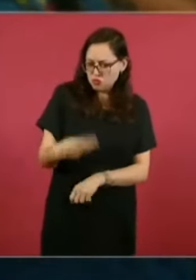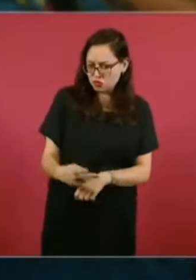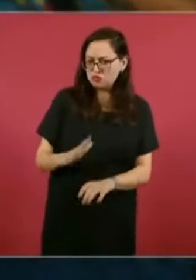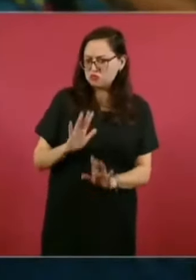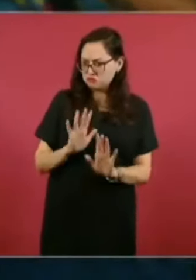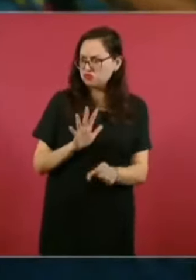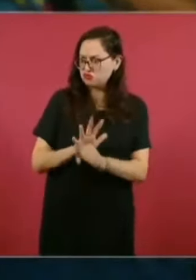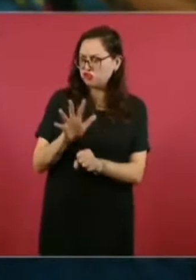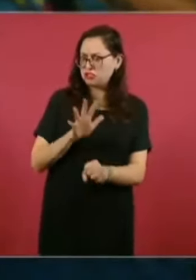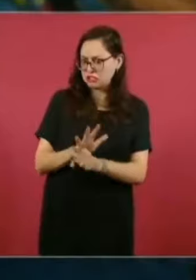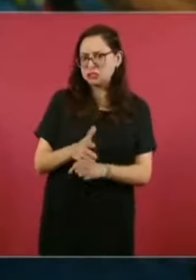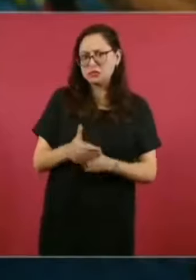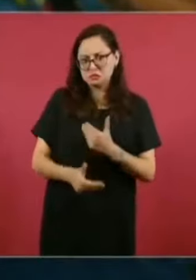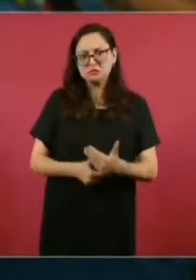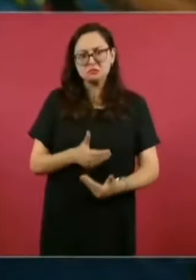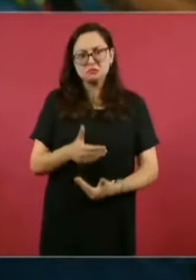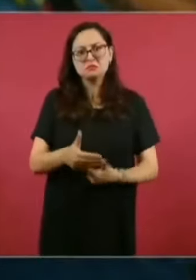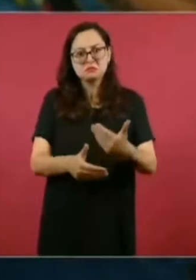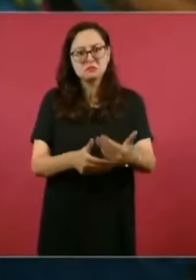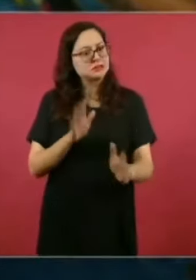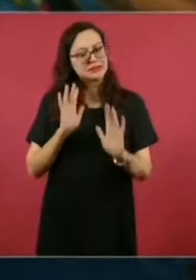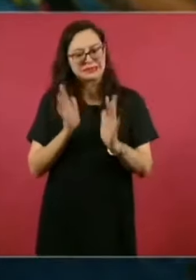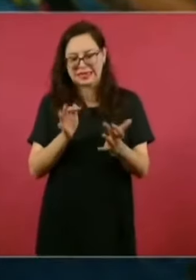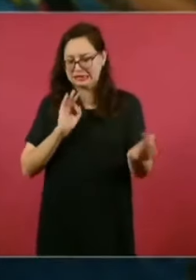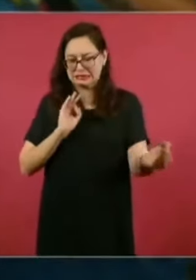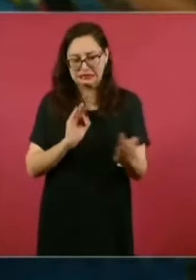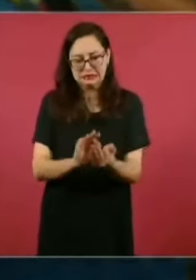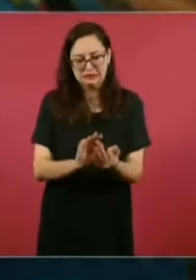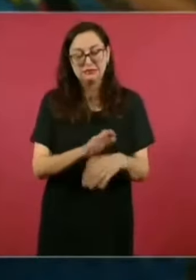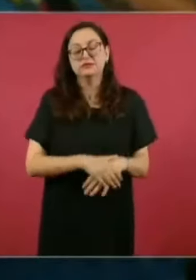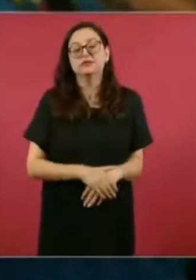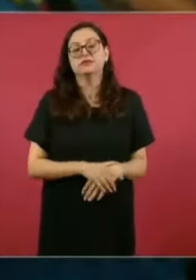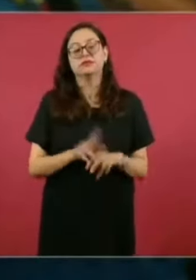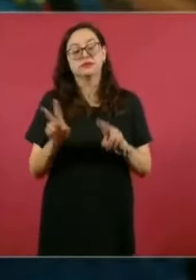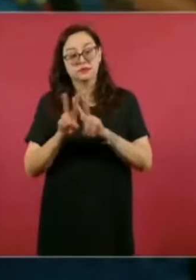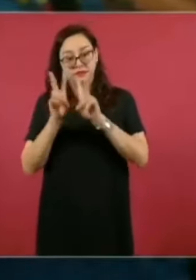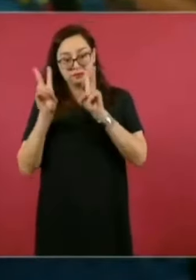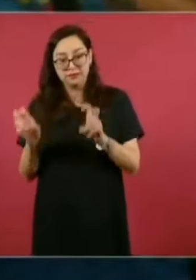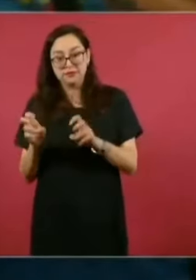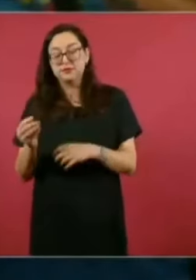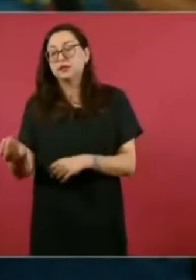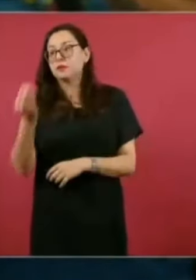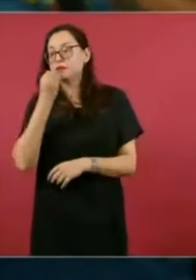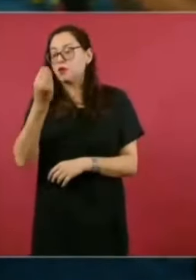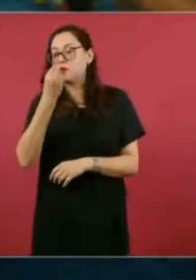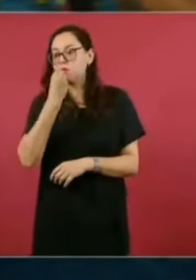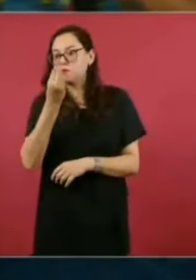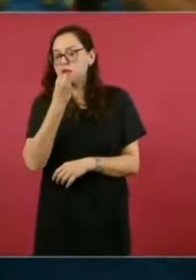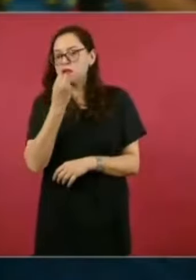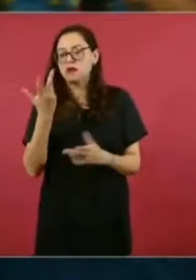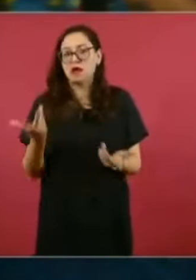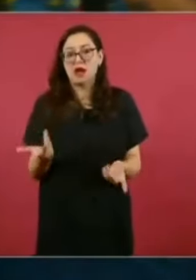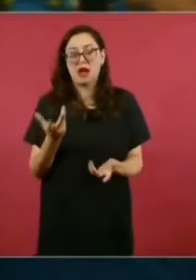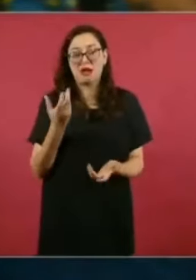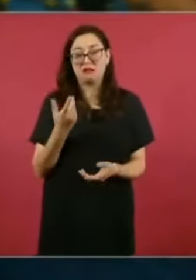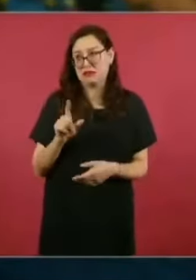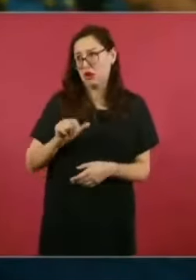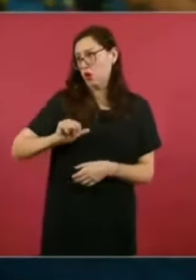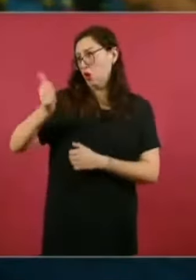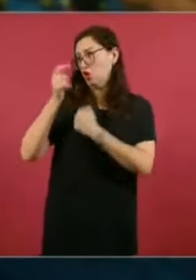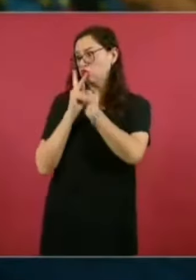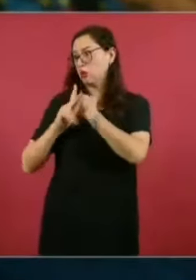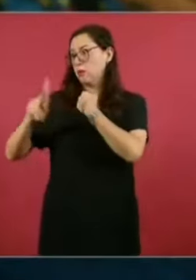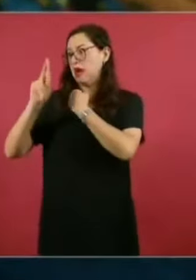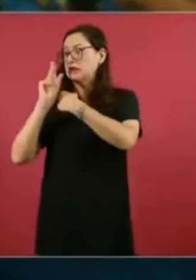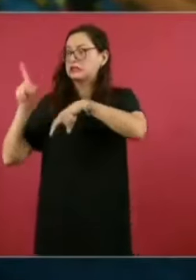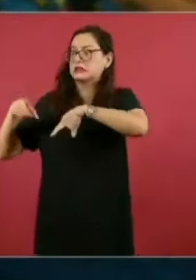autosuficiencia. En lo alimentario y en la… Usted dice que no depender de un solo mercado, de solo proveedores